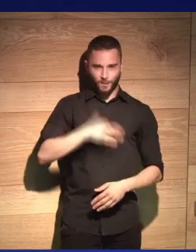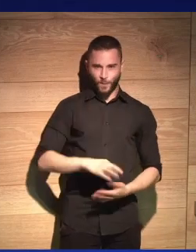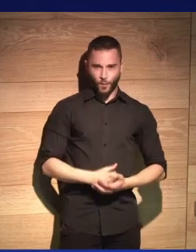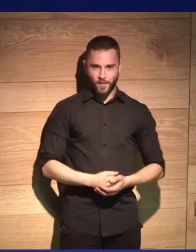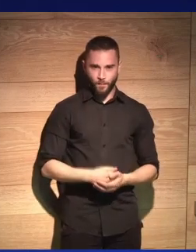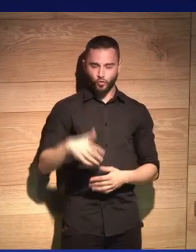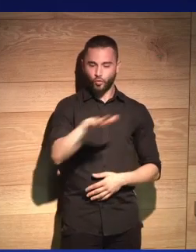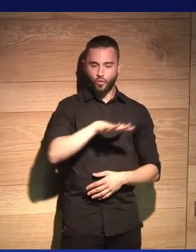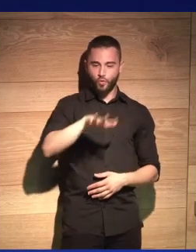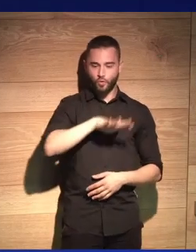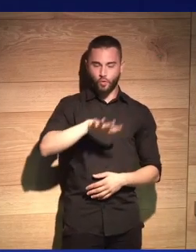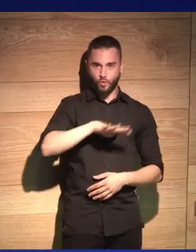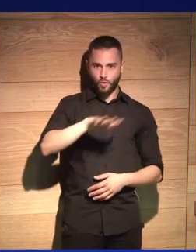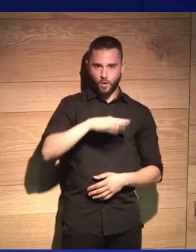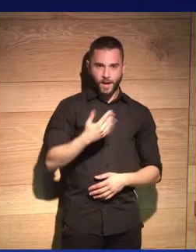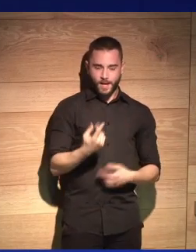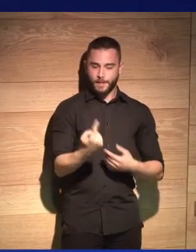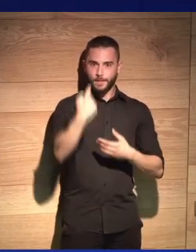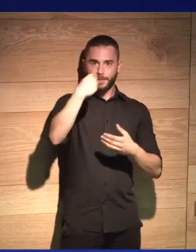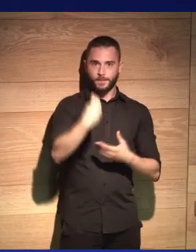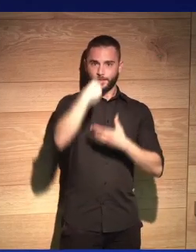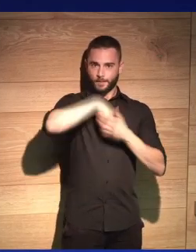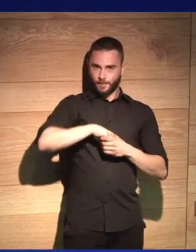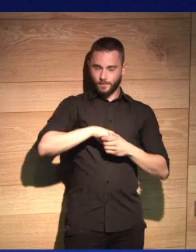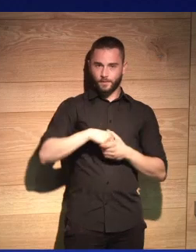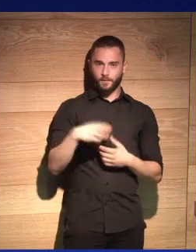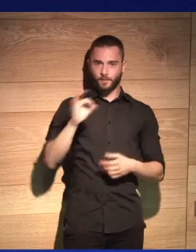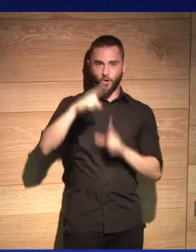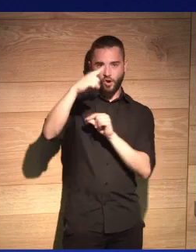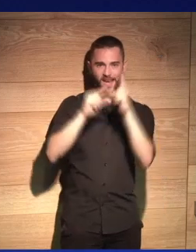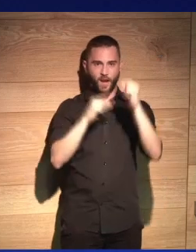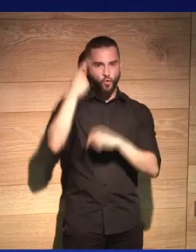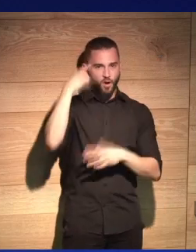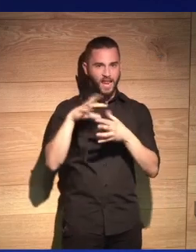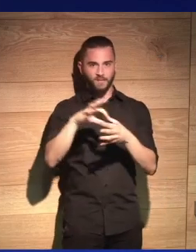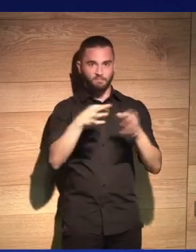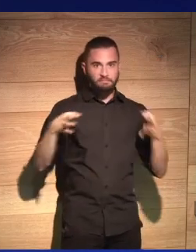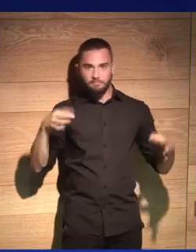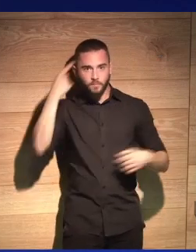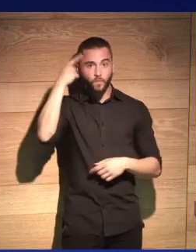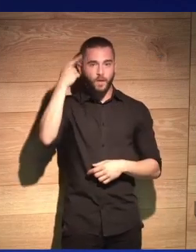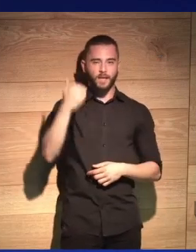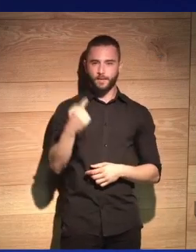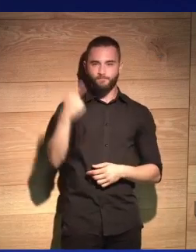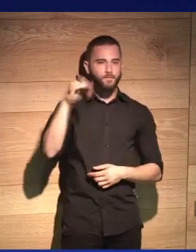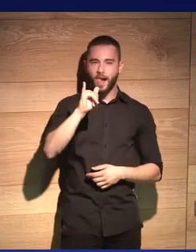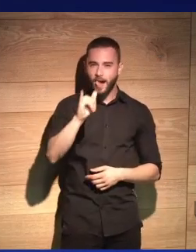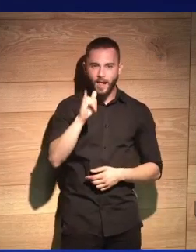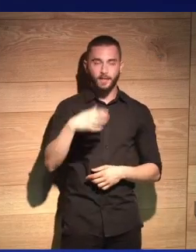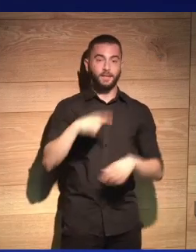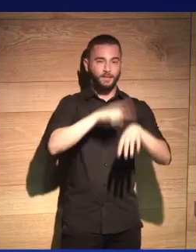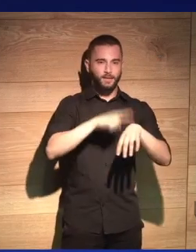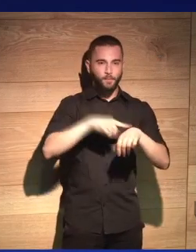algún lugar hondo de nuestras vísceras o en nuestros circuitos neuronales. Experimentamos el tiempo de manera